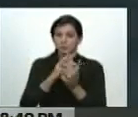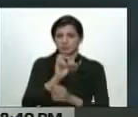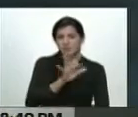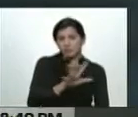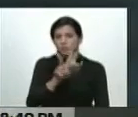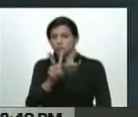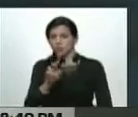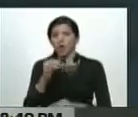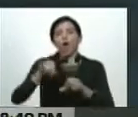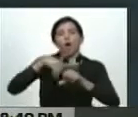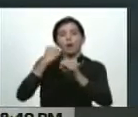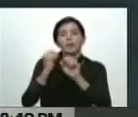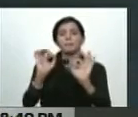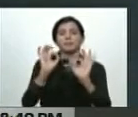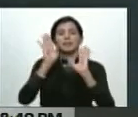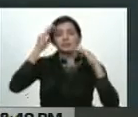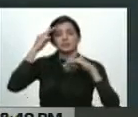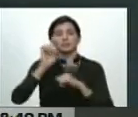atención integral,